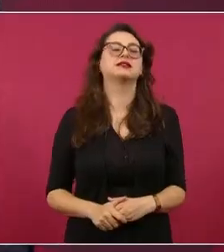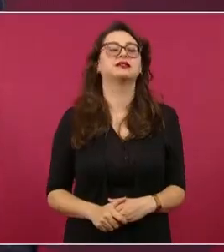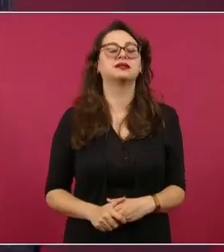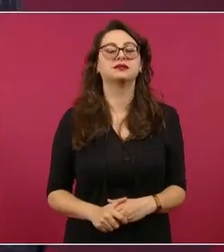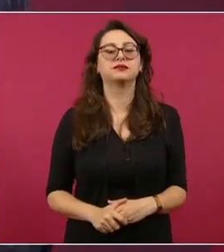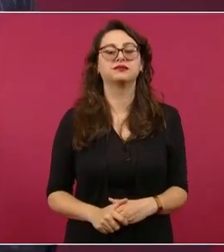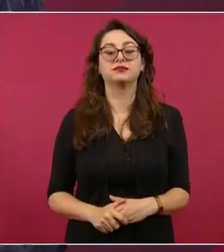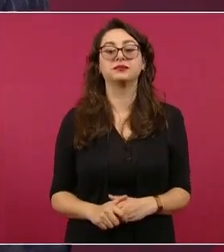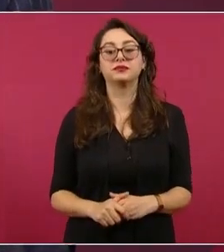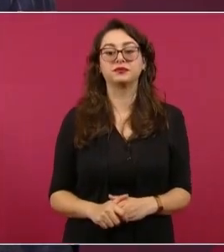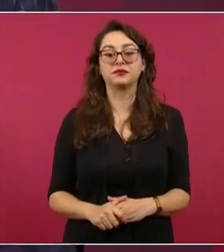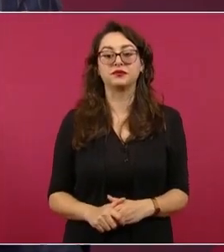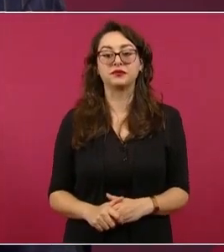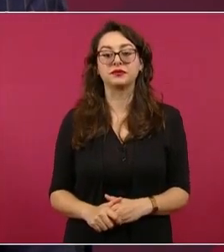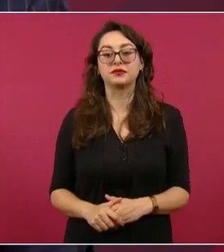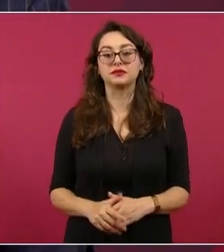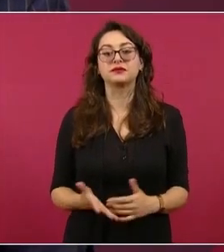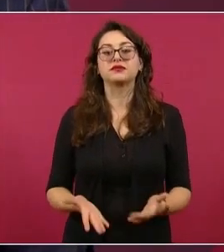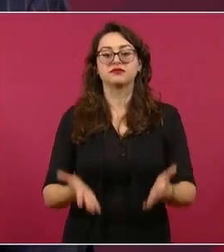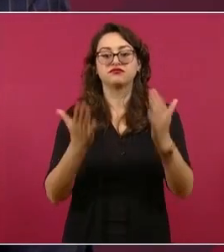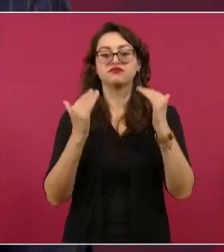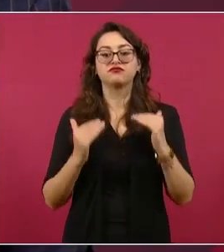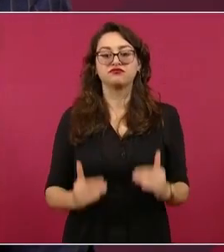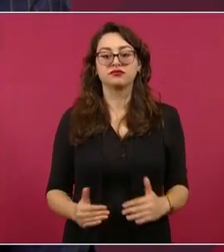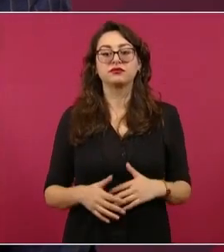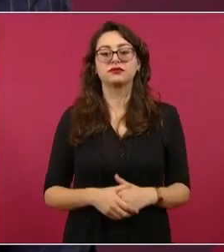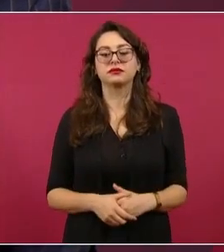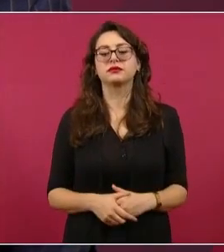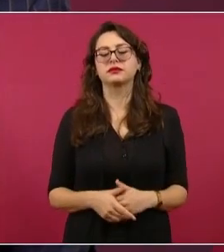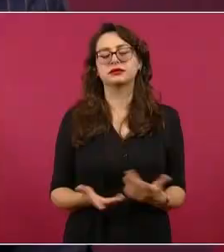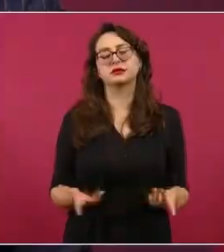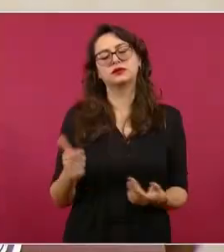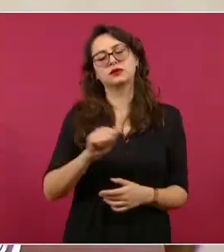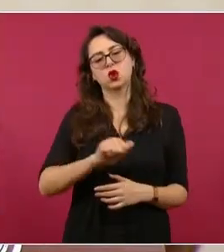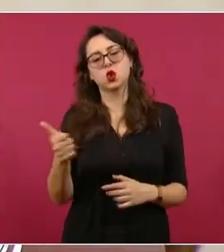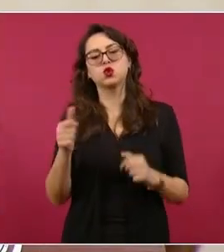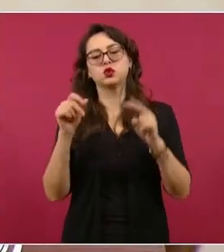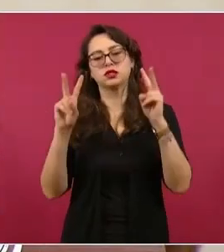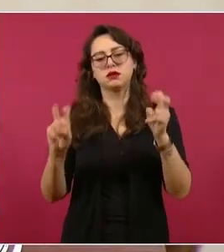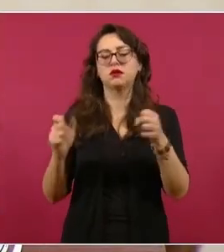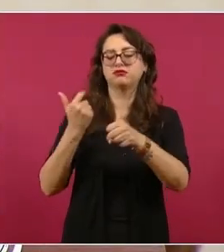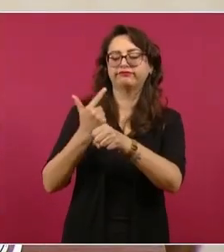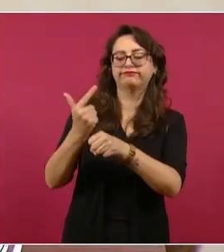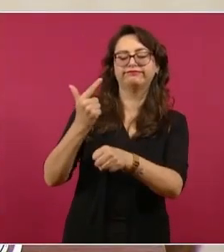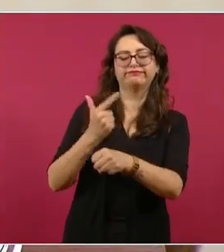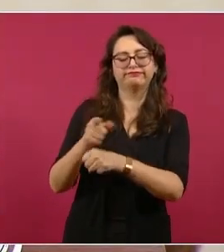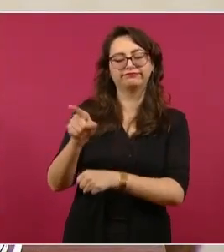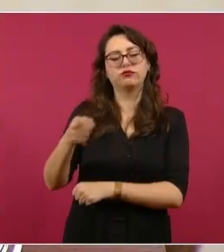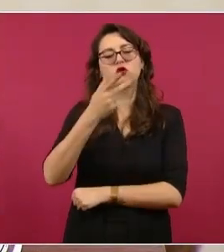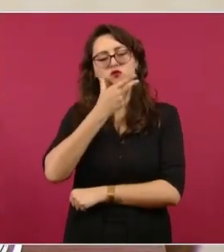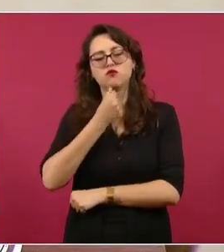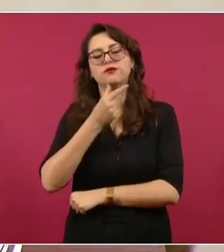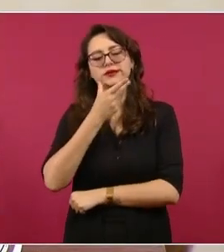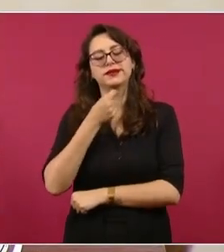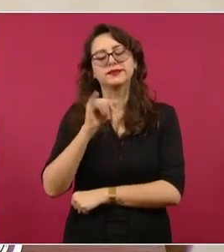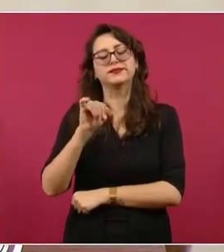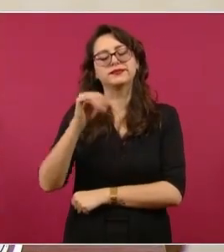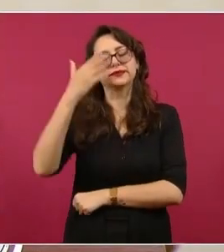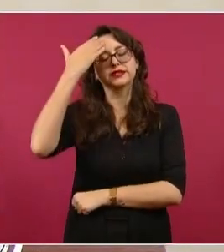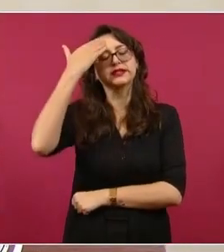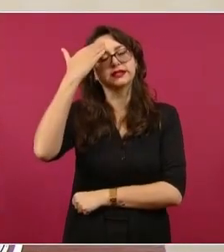acerca de lo otro, ya lo estamos atendiendo. Sí sabemos de lo que se trata. Es